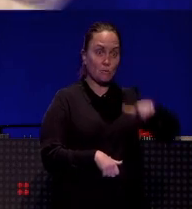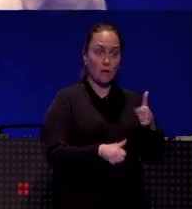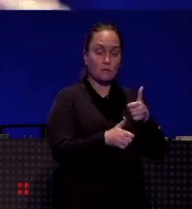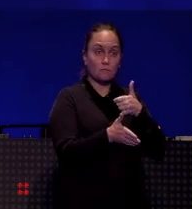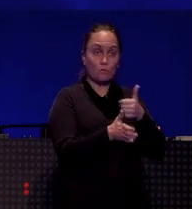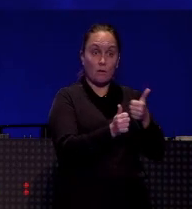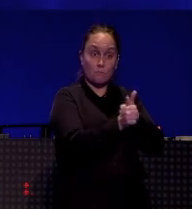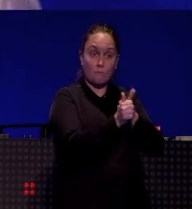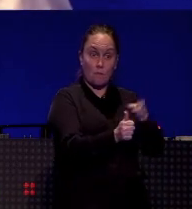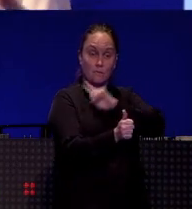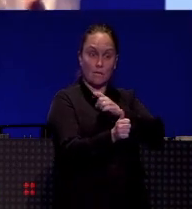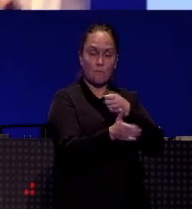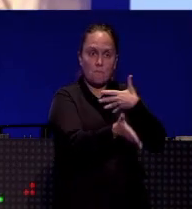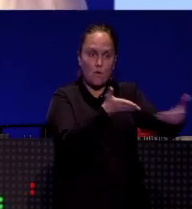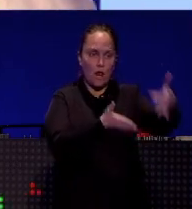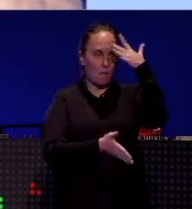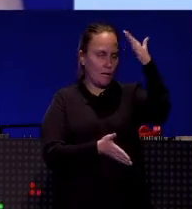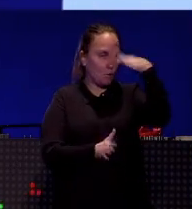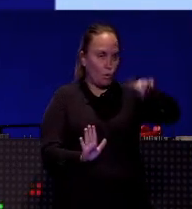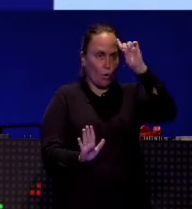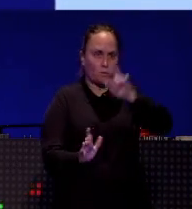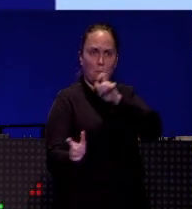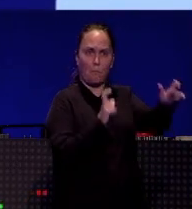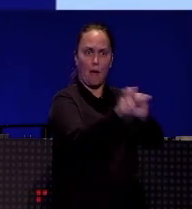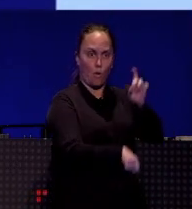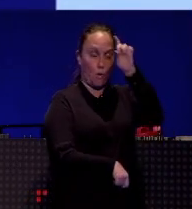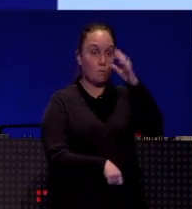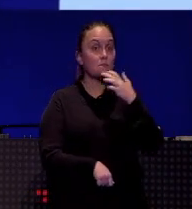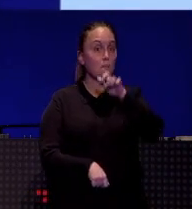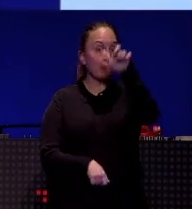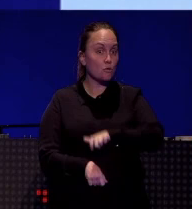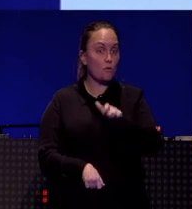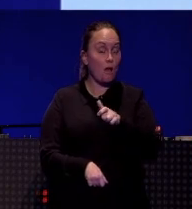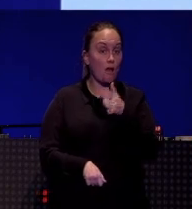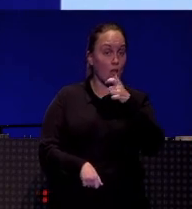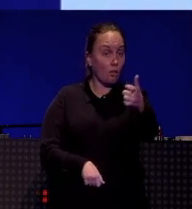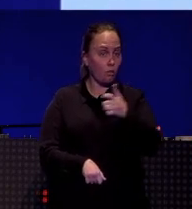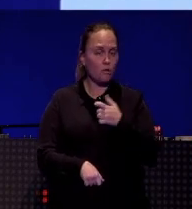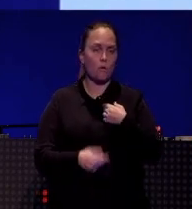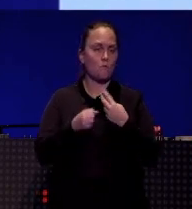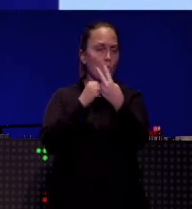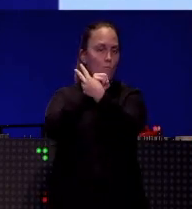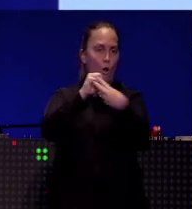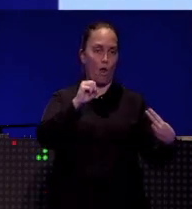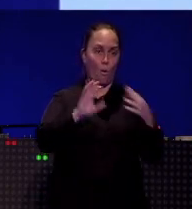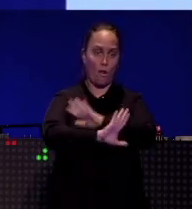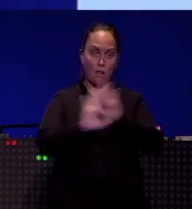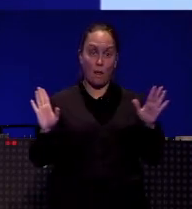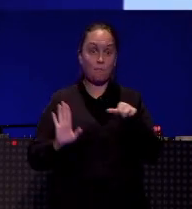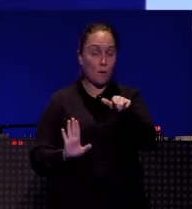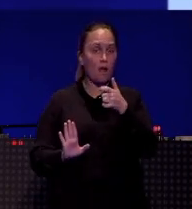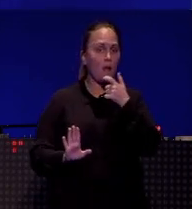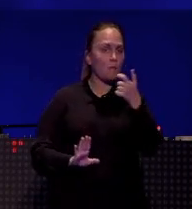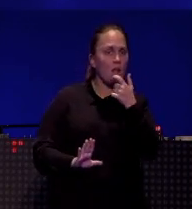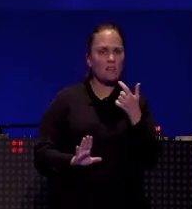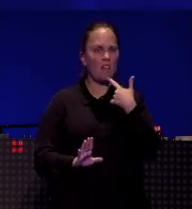cuando viene una persona a insultar gratuitamente o porque si bloqueo y punto pero ahí se montó un debate en esa publicidad de galletas que